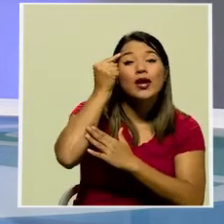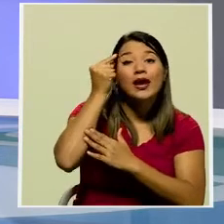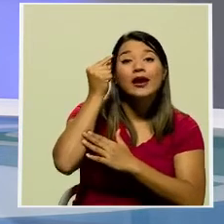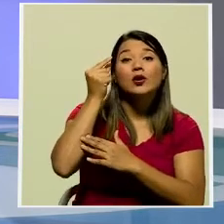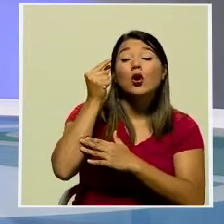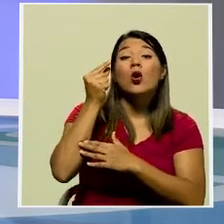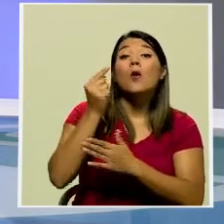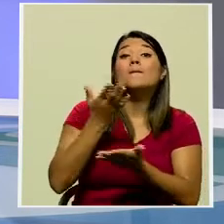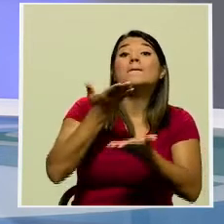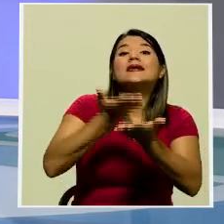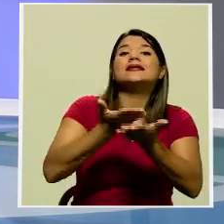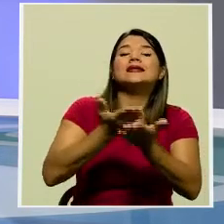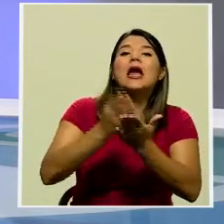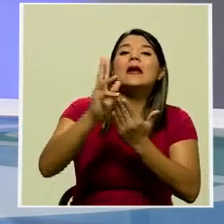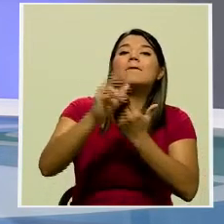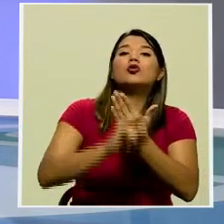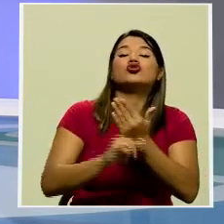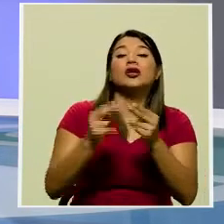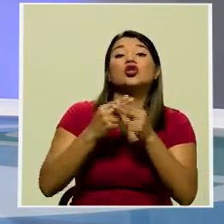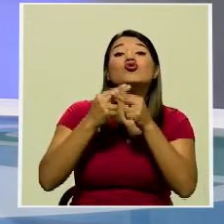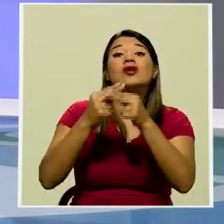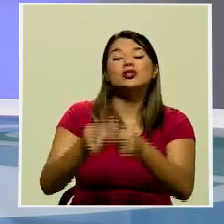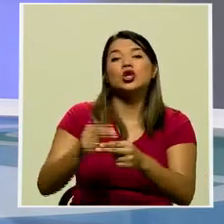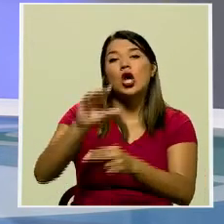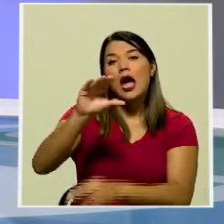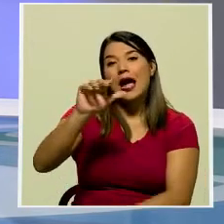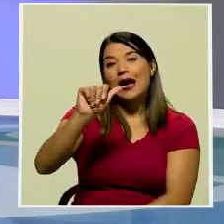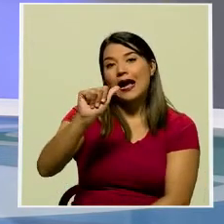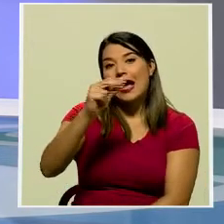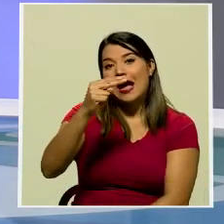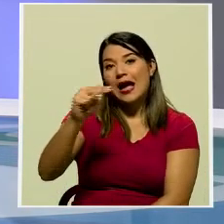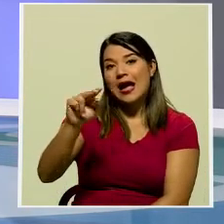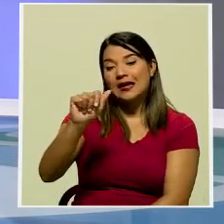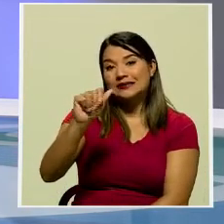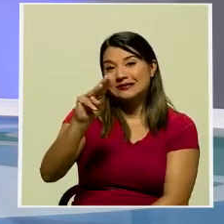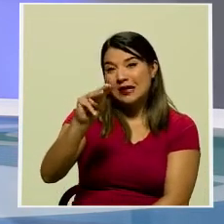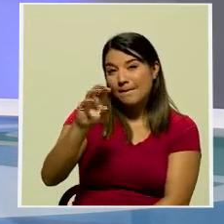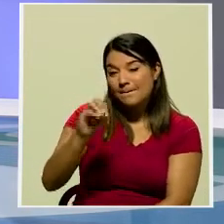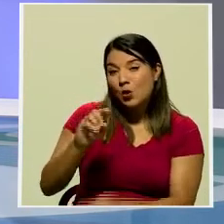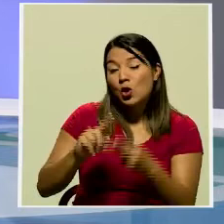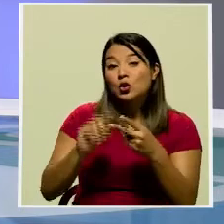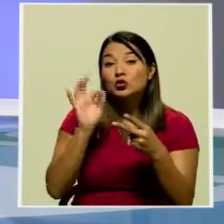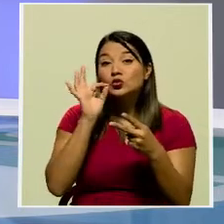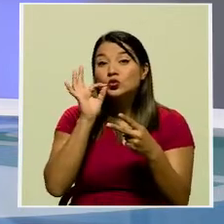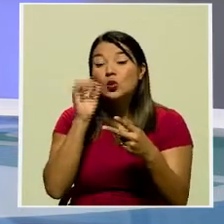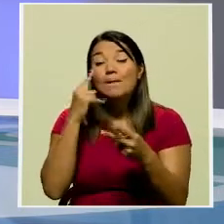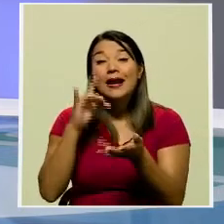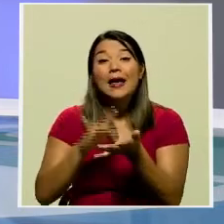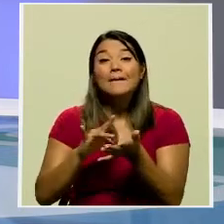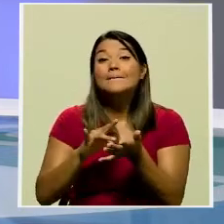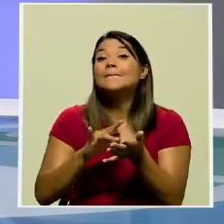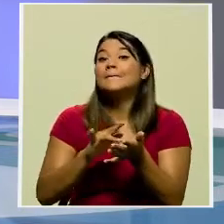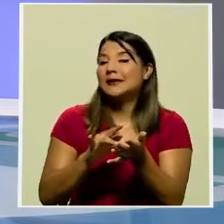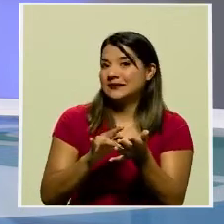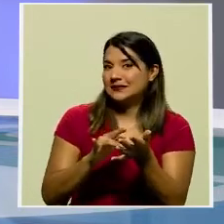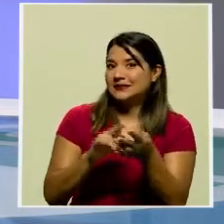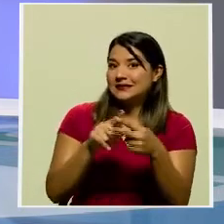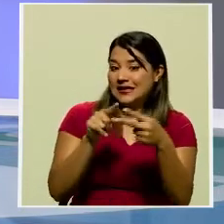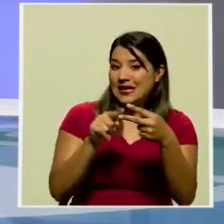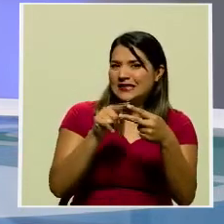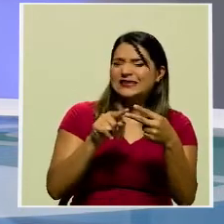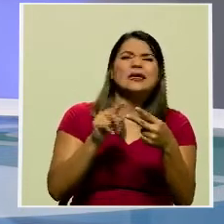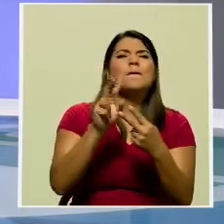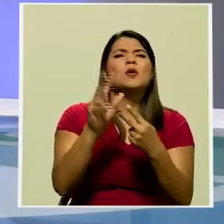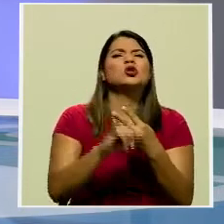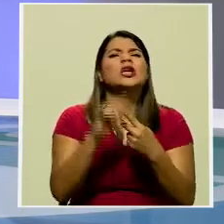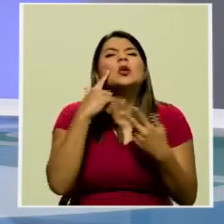el proyecto de cáñamo industrial y cannabis medicinal de manera urgente. Esto para contribuir con